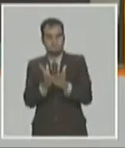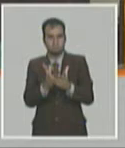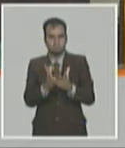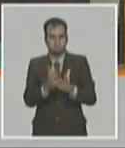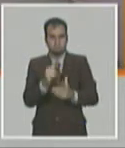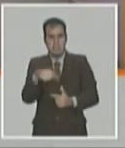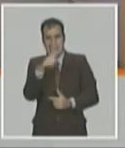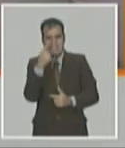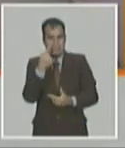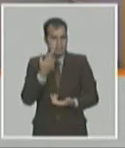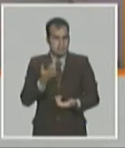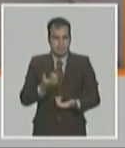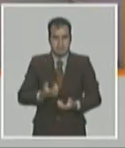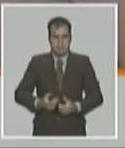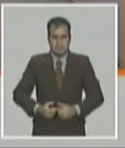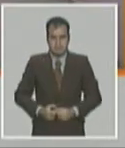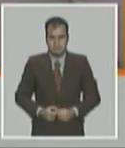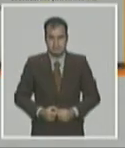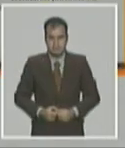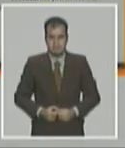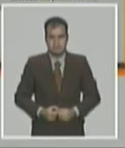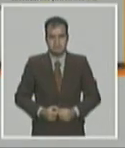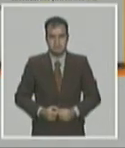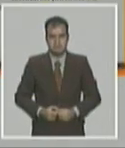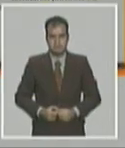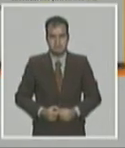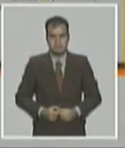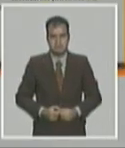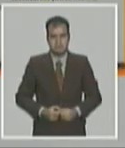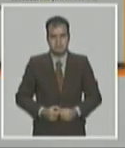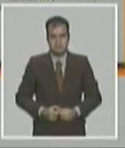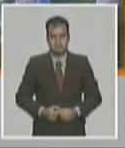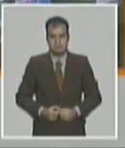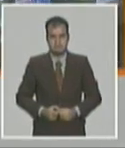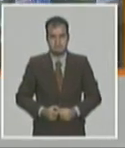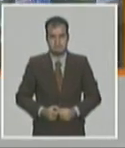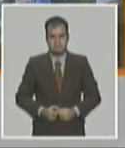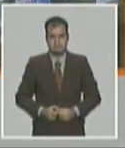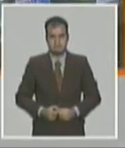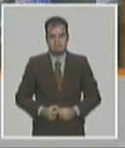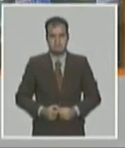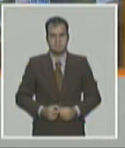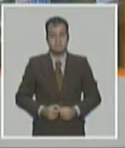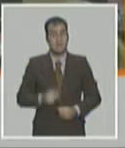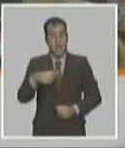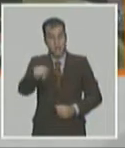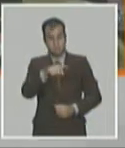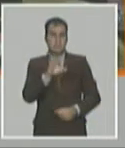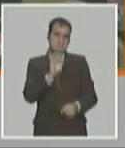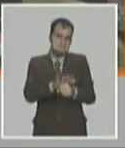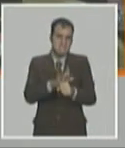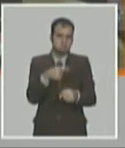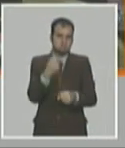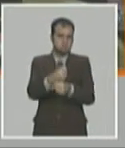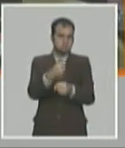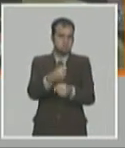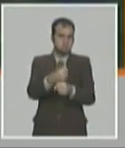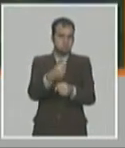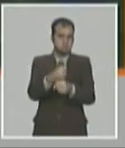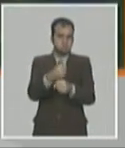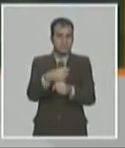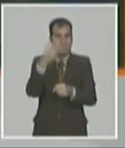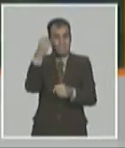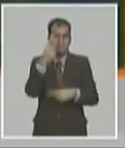más que en ese proceso que en otras ocasiones hemos planteado, en todo un sistema integral de abordar un grupo